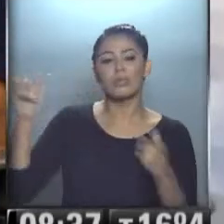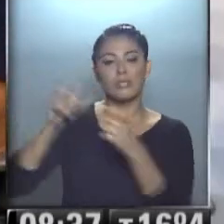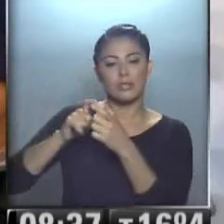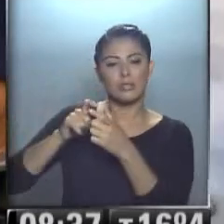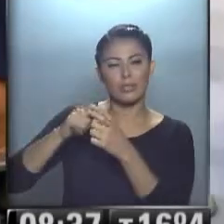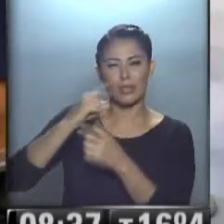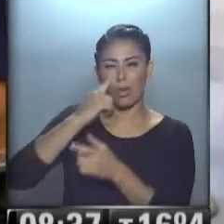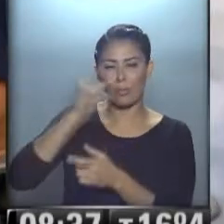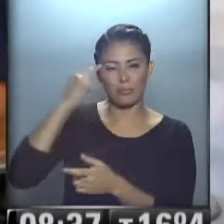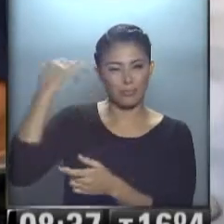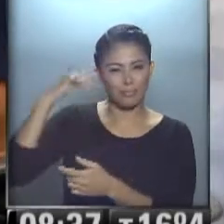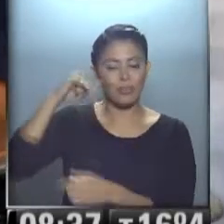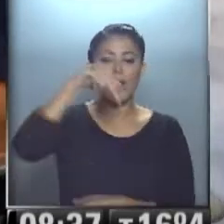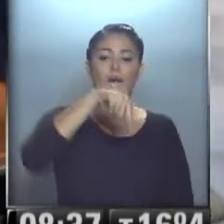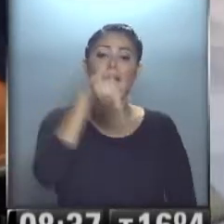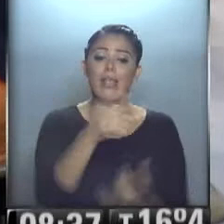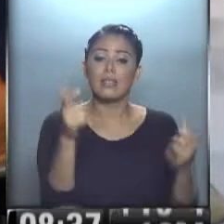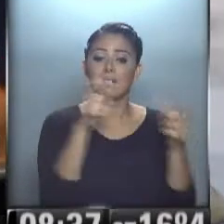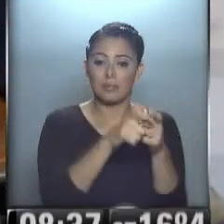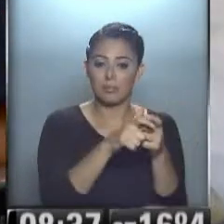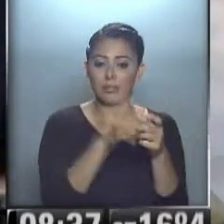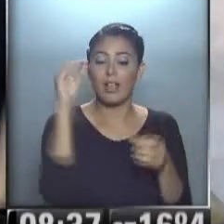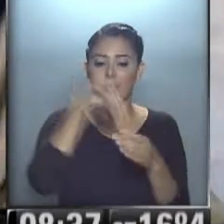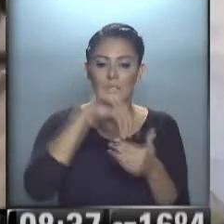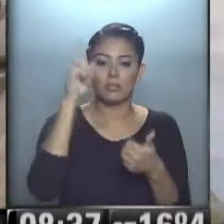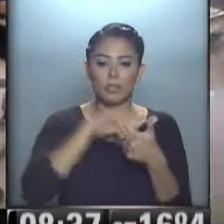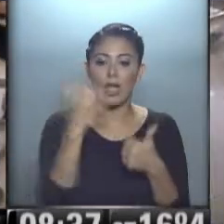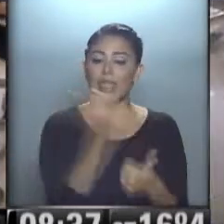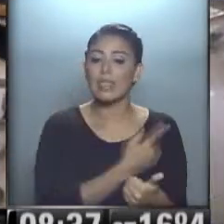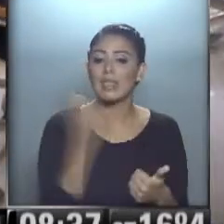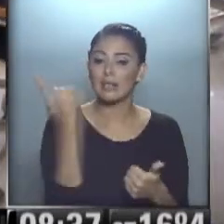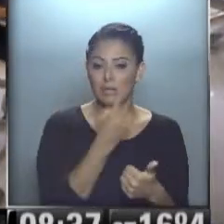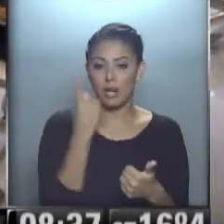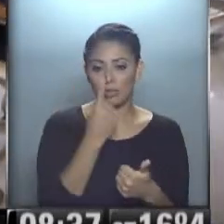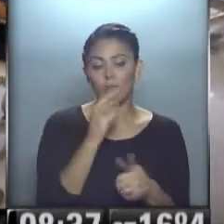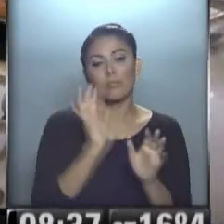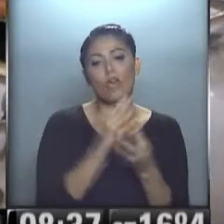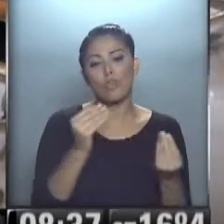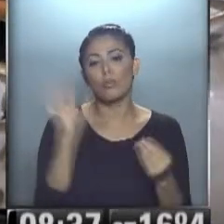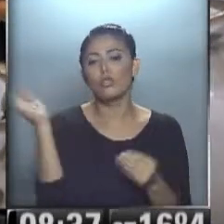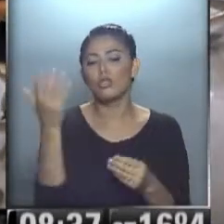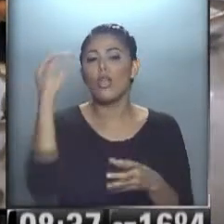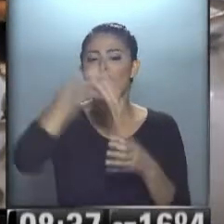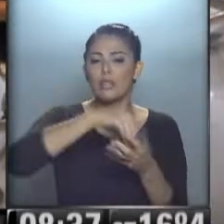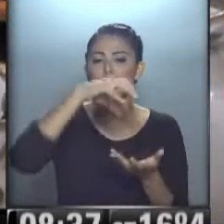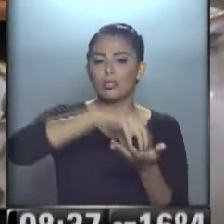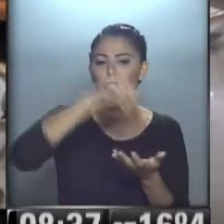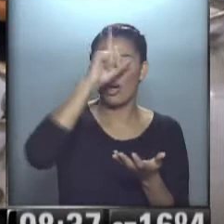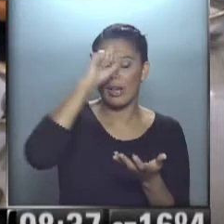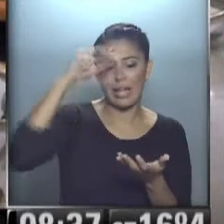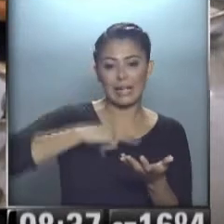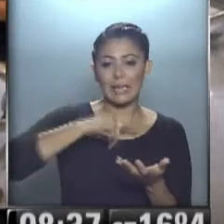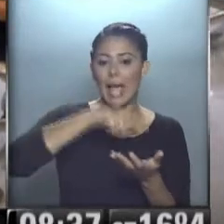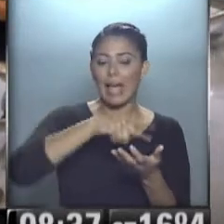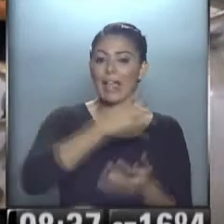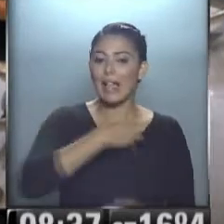En este caso, El Comité de Dios está integrado por el director de la acción se desarrolla dentro de una clínica donde se hacen